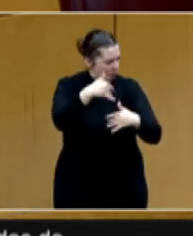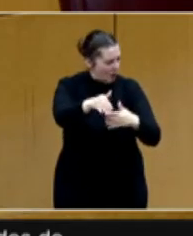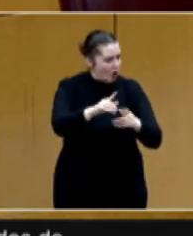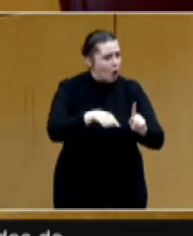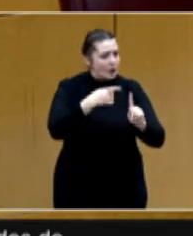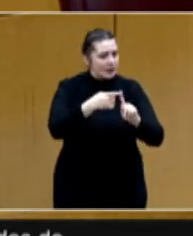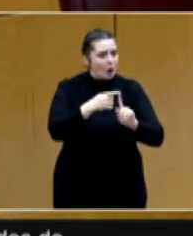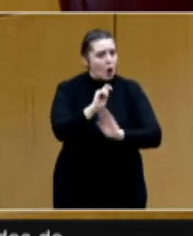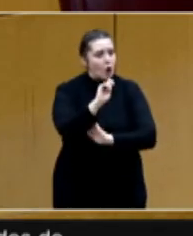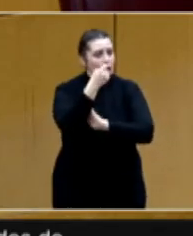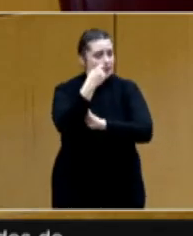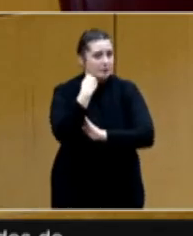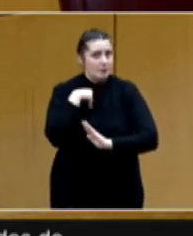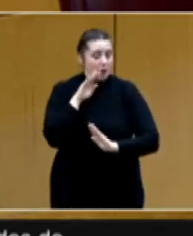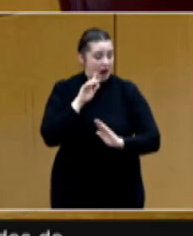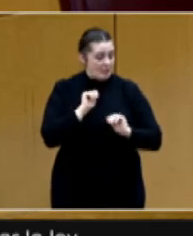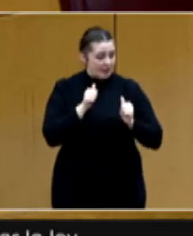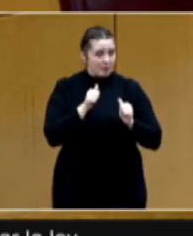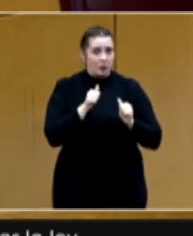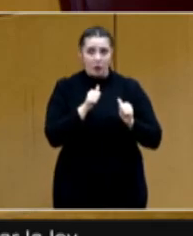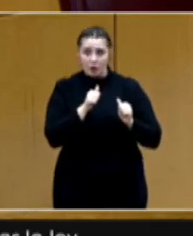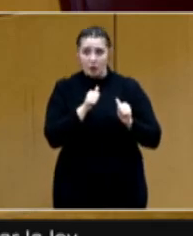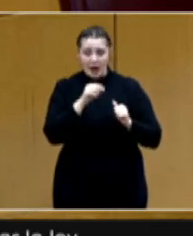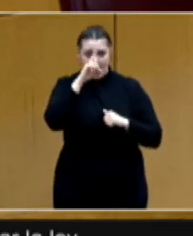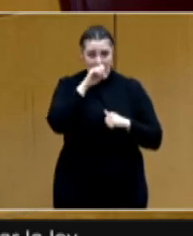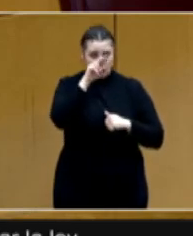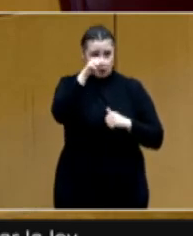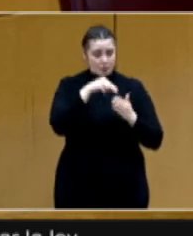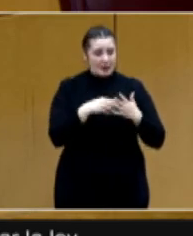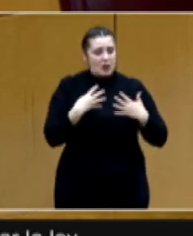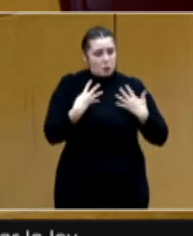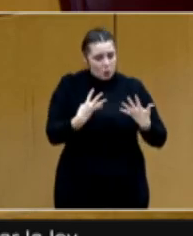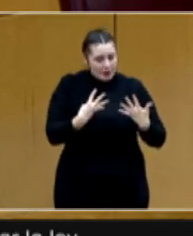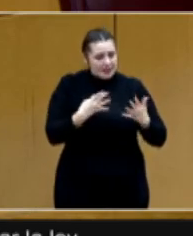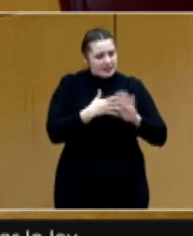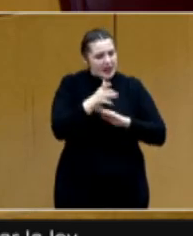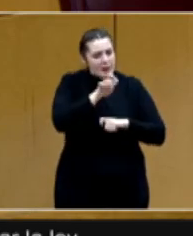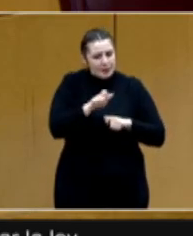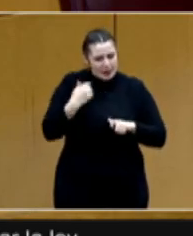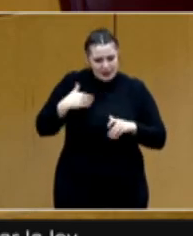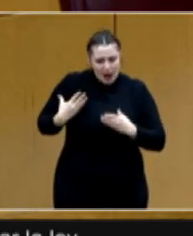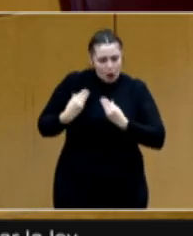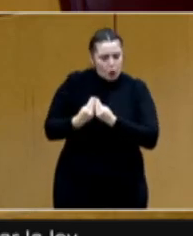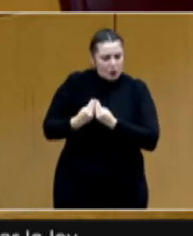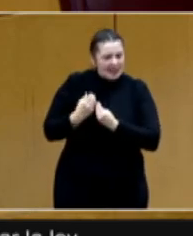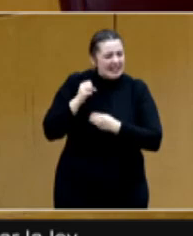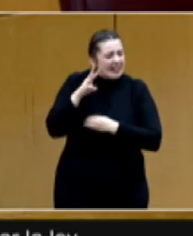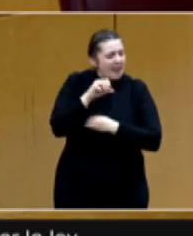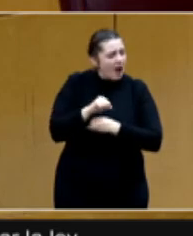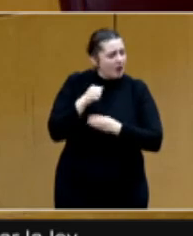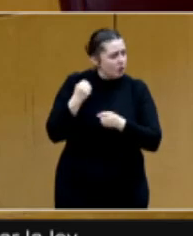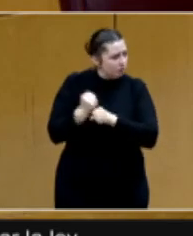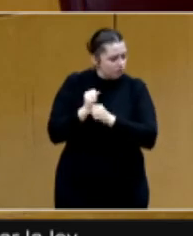cuestión es que nosotros como bien decíamos al principio desde desde 2009 o sea llevamos ya con algunas personas incluso 13 años trabajando Entonces ya